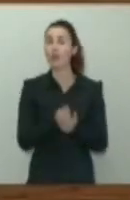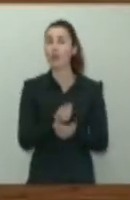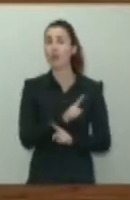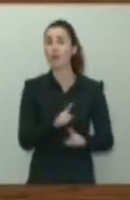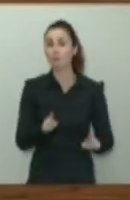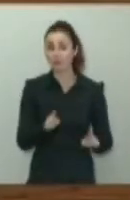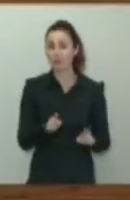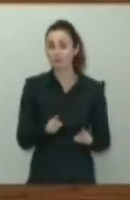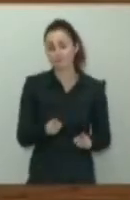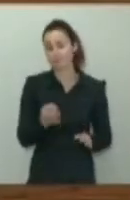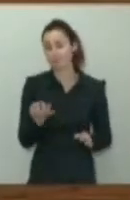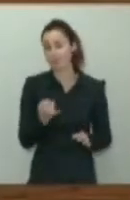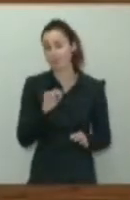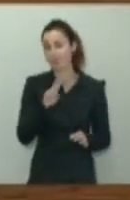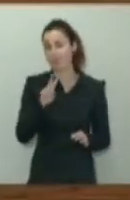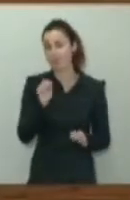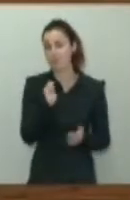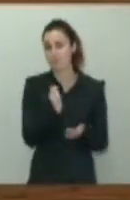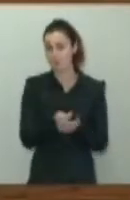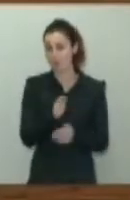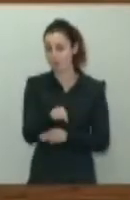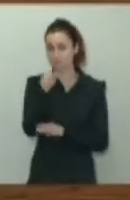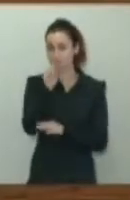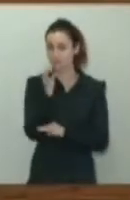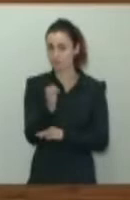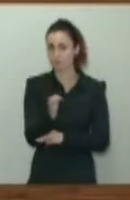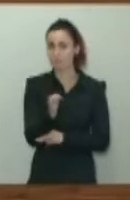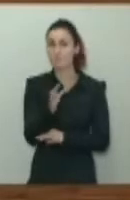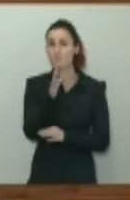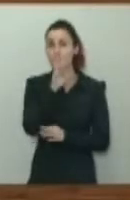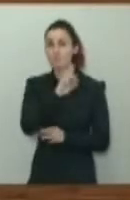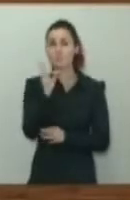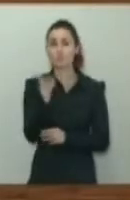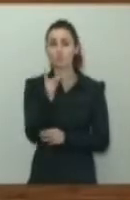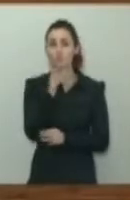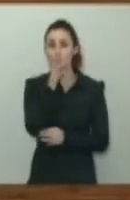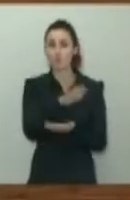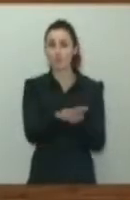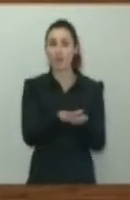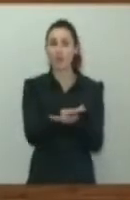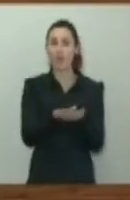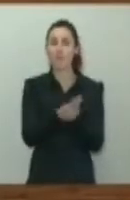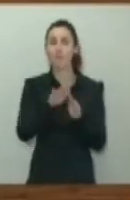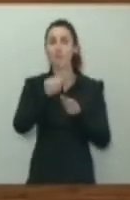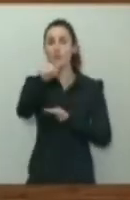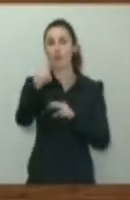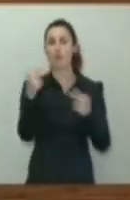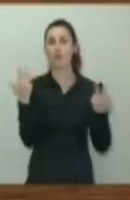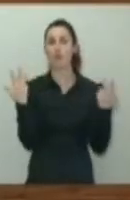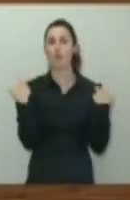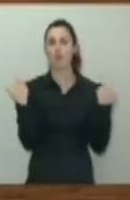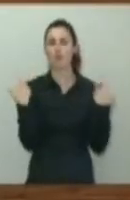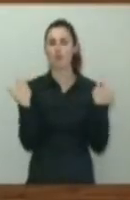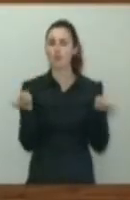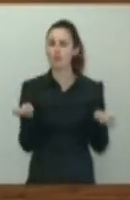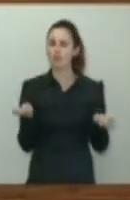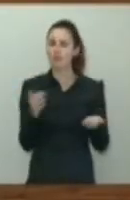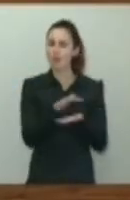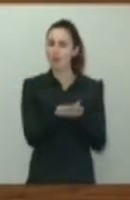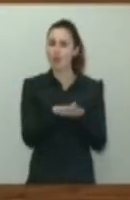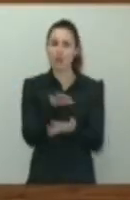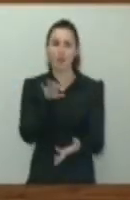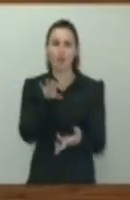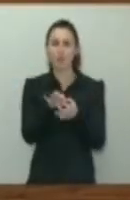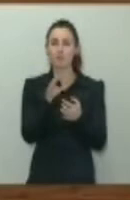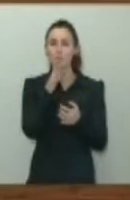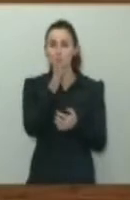tener naturaleza impositiva. En segundo término, el que se trate de un tributo de naturaleza extrafiscal hace referencia a que su